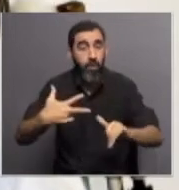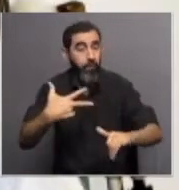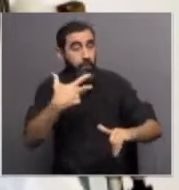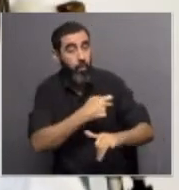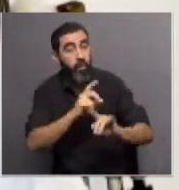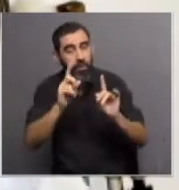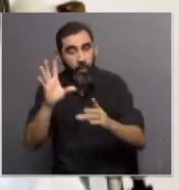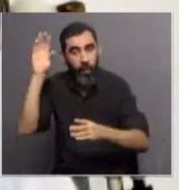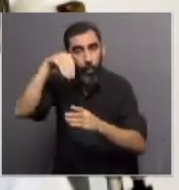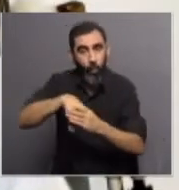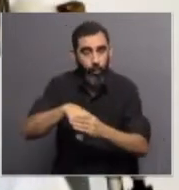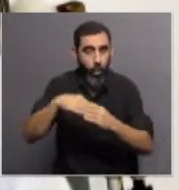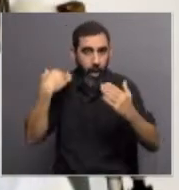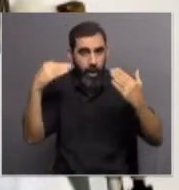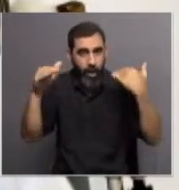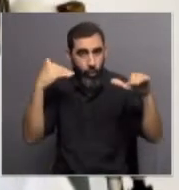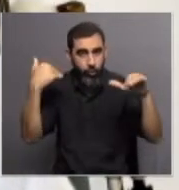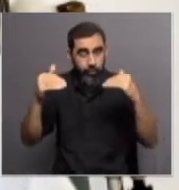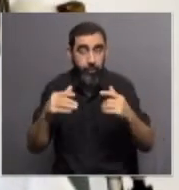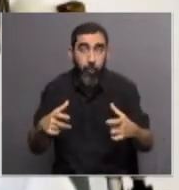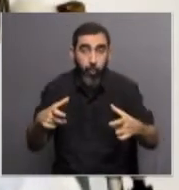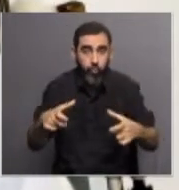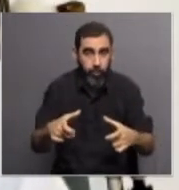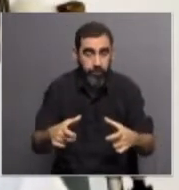está incluyendo a los adolescentes, entonces